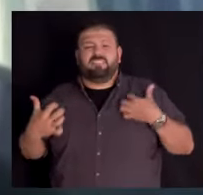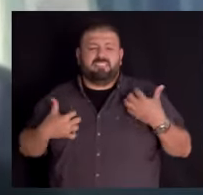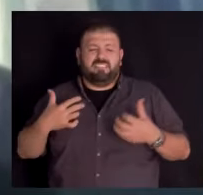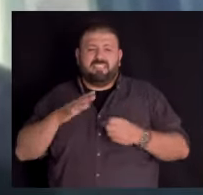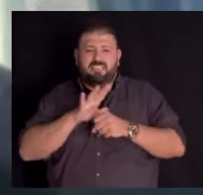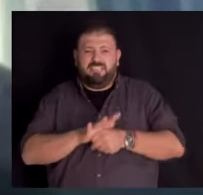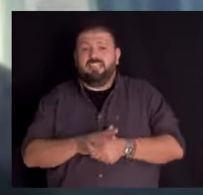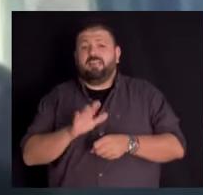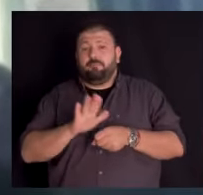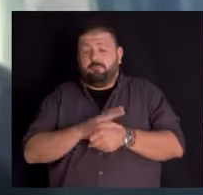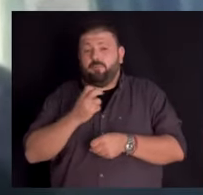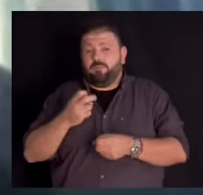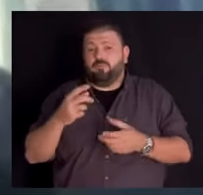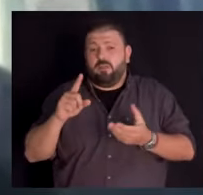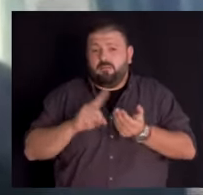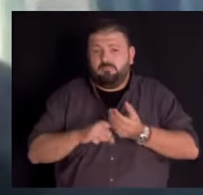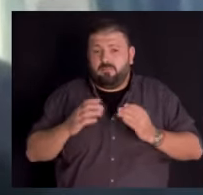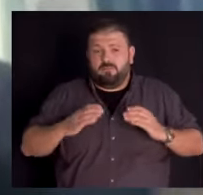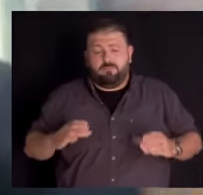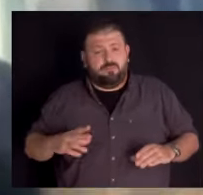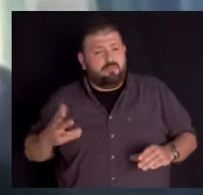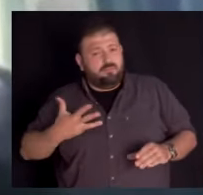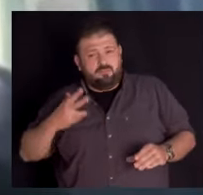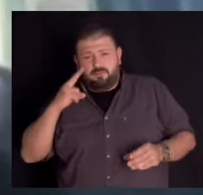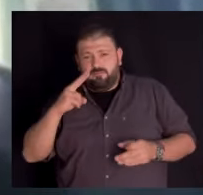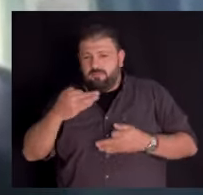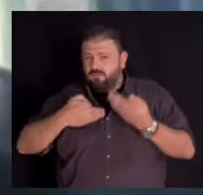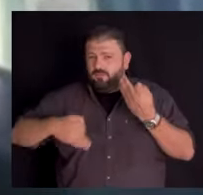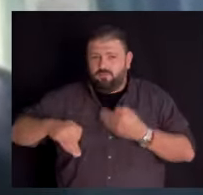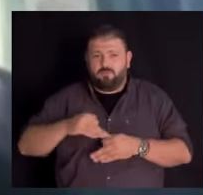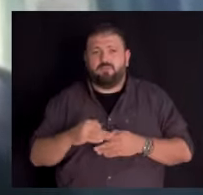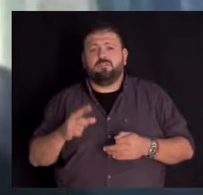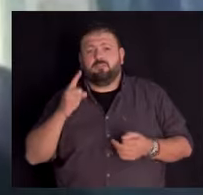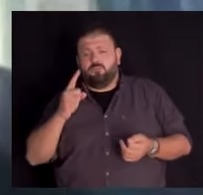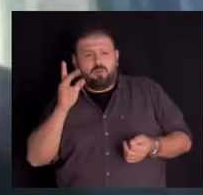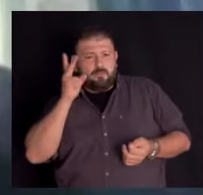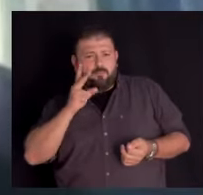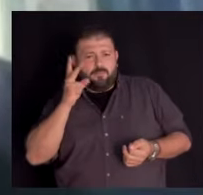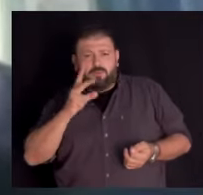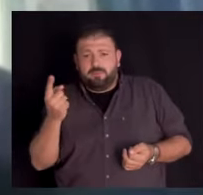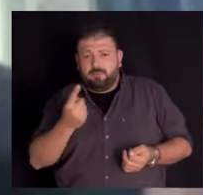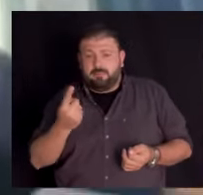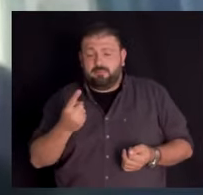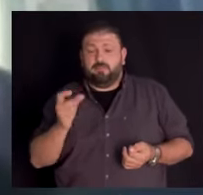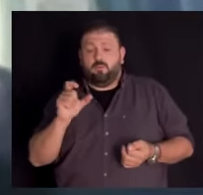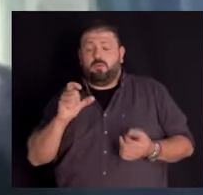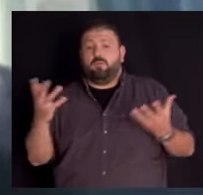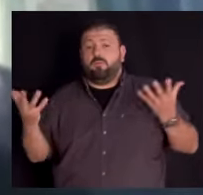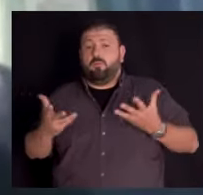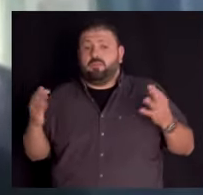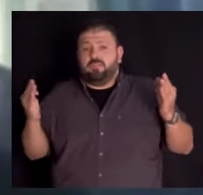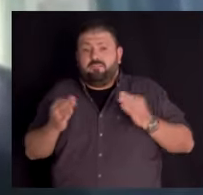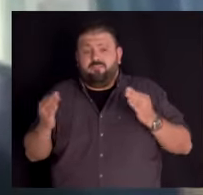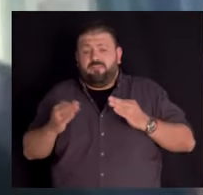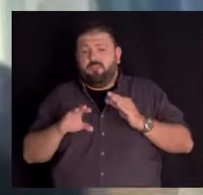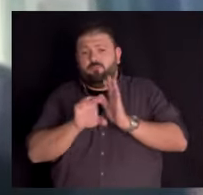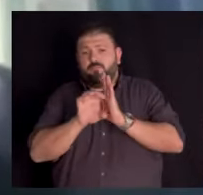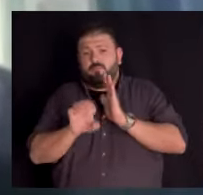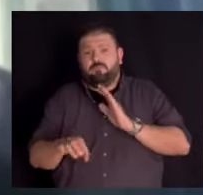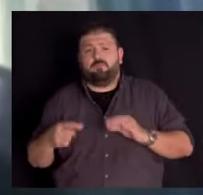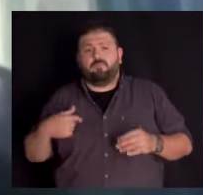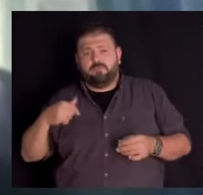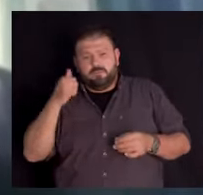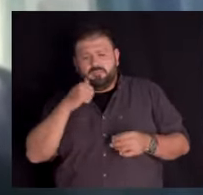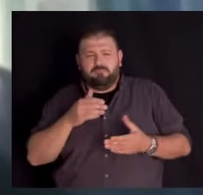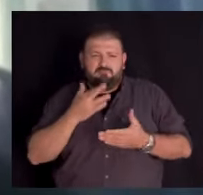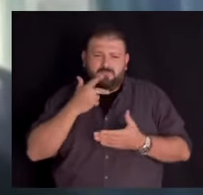nervioso tiene que ver con todo. Y una prueba es de que cuando hace frío, por ejemplo, ¿sí?, nos vamos a meter a la ducha, nos